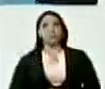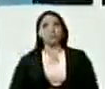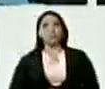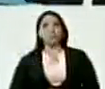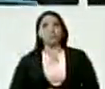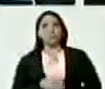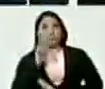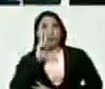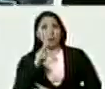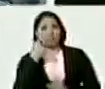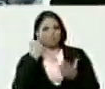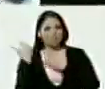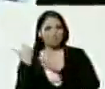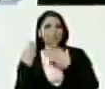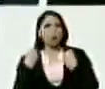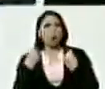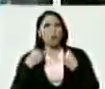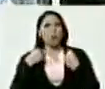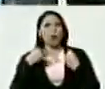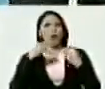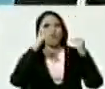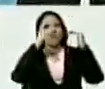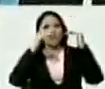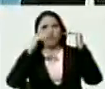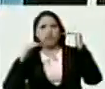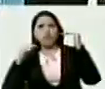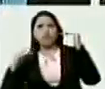esta ficha. ¿Cómo ha venido decreciendo?